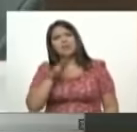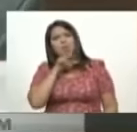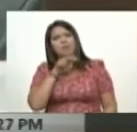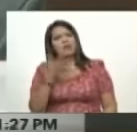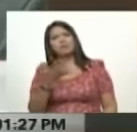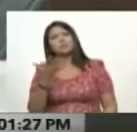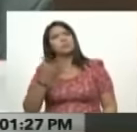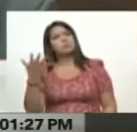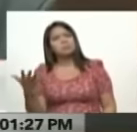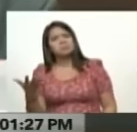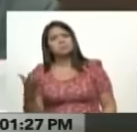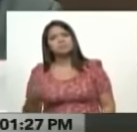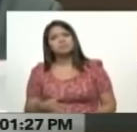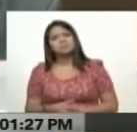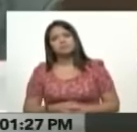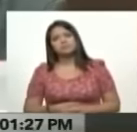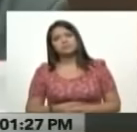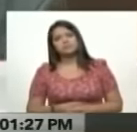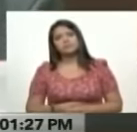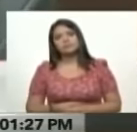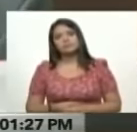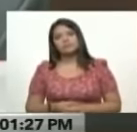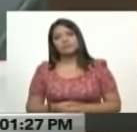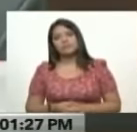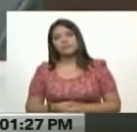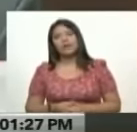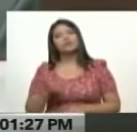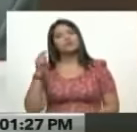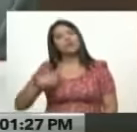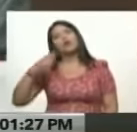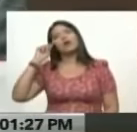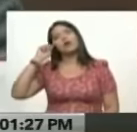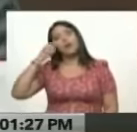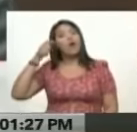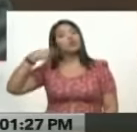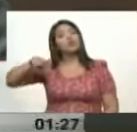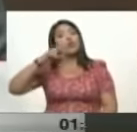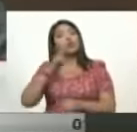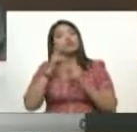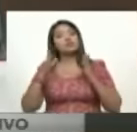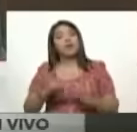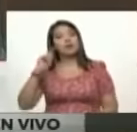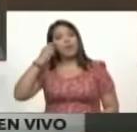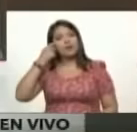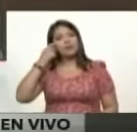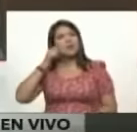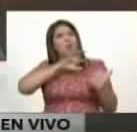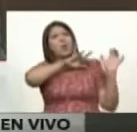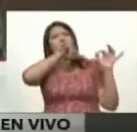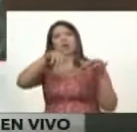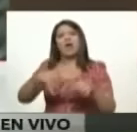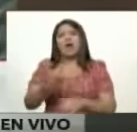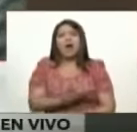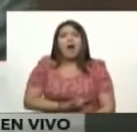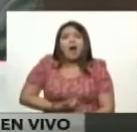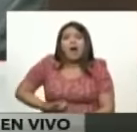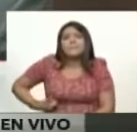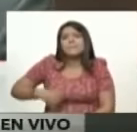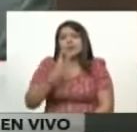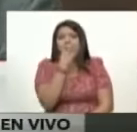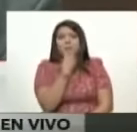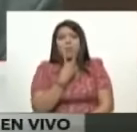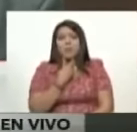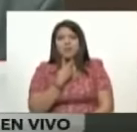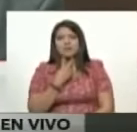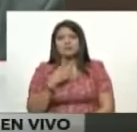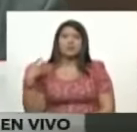llevó aquella expresión que no se le va a olvidar todavía a los venezolanos, que fue el Caracazo. El hambre y la miseria llevó